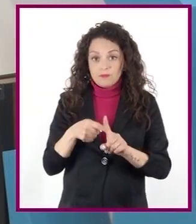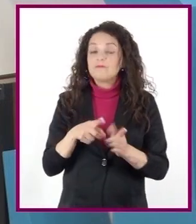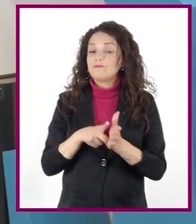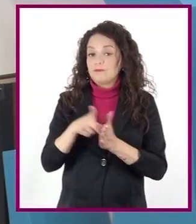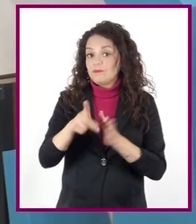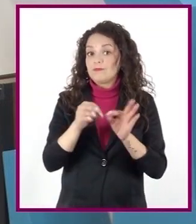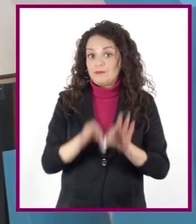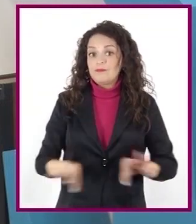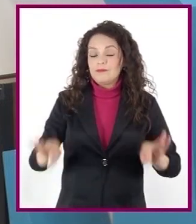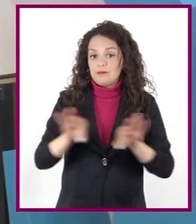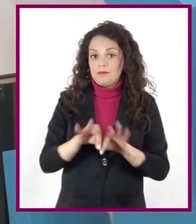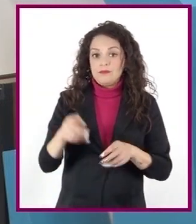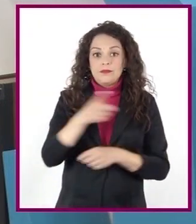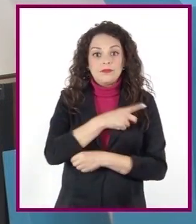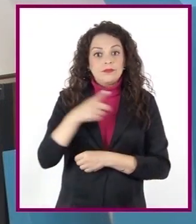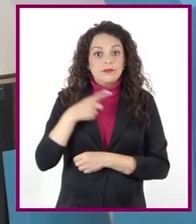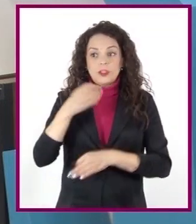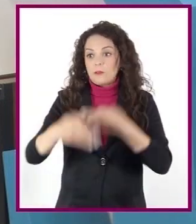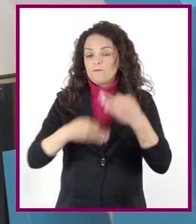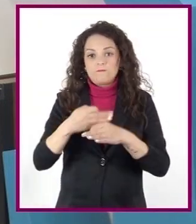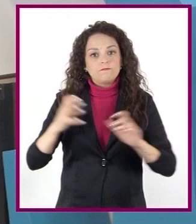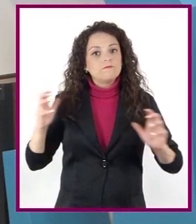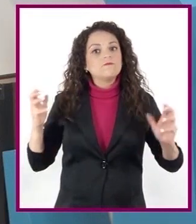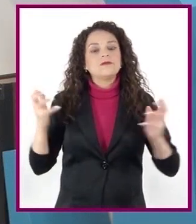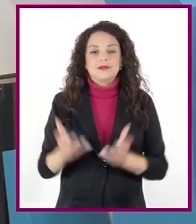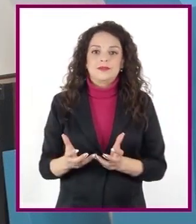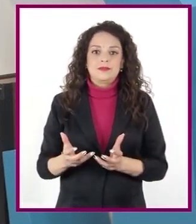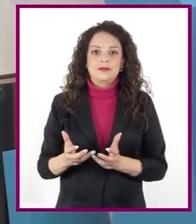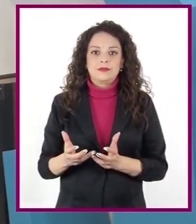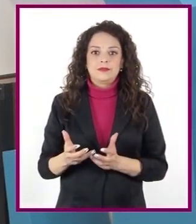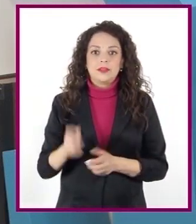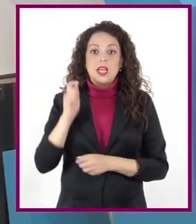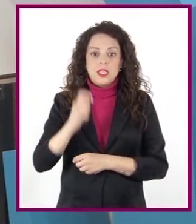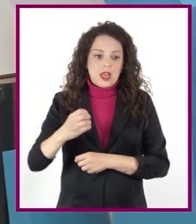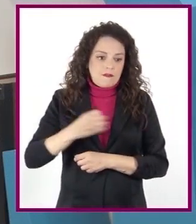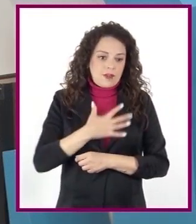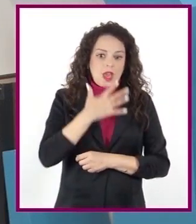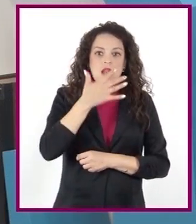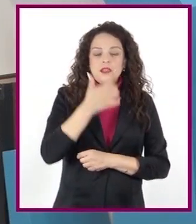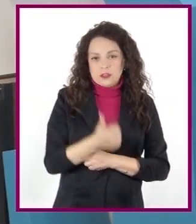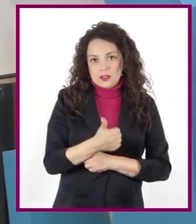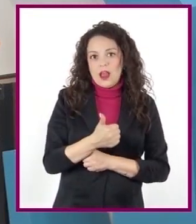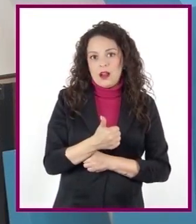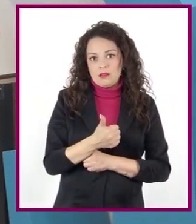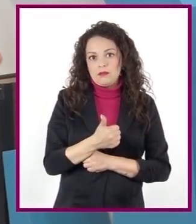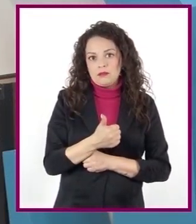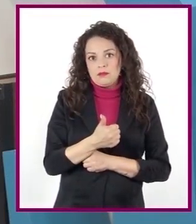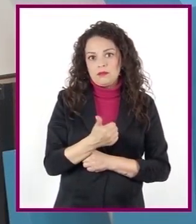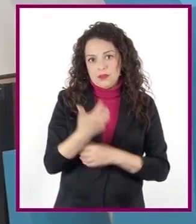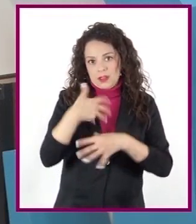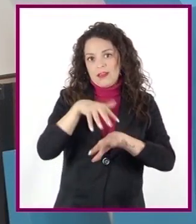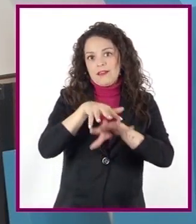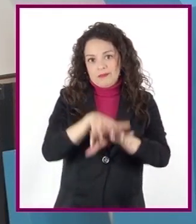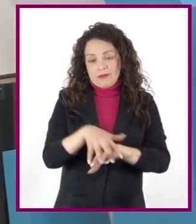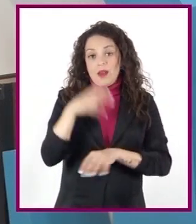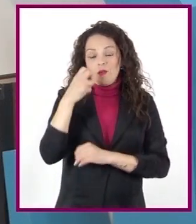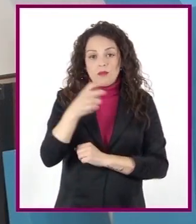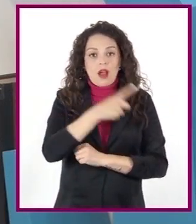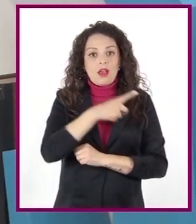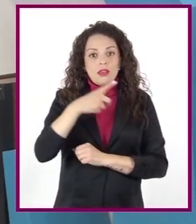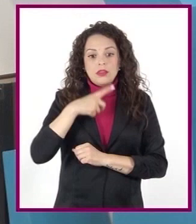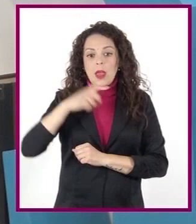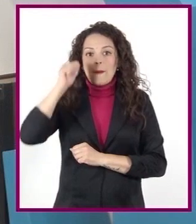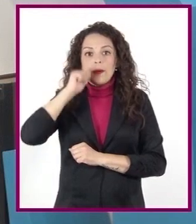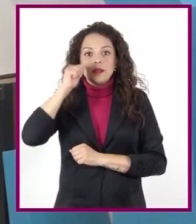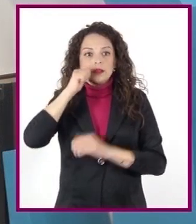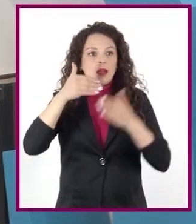fundamental que debemos ejercer siempre, buscando nuestro bienestar integral, por lo que debemos mantener siempre una visión